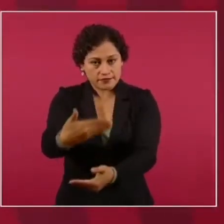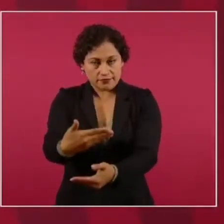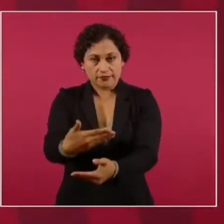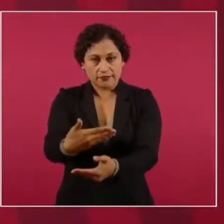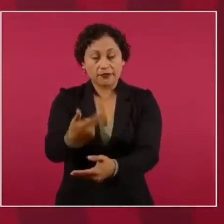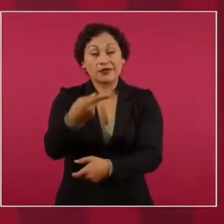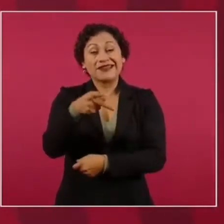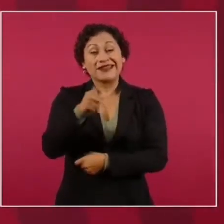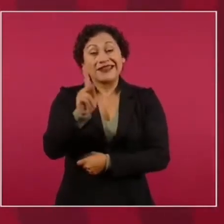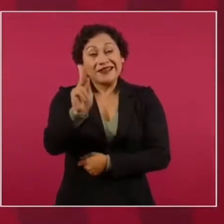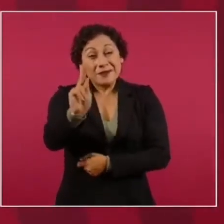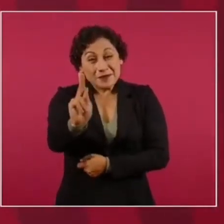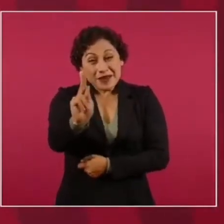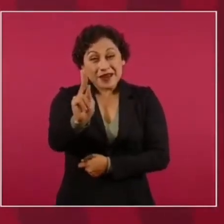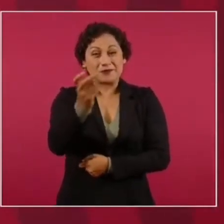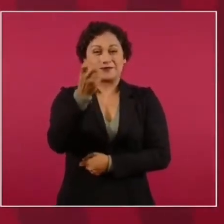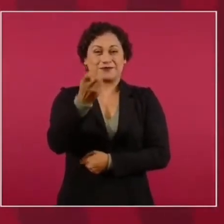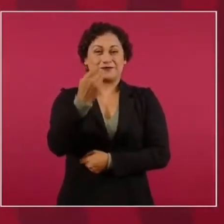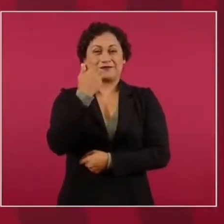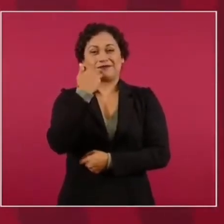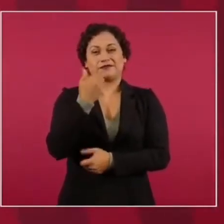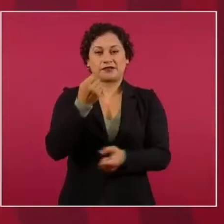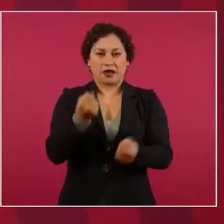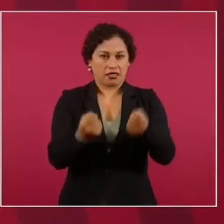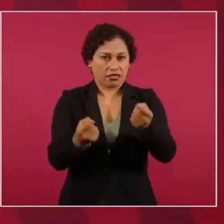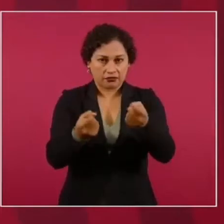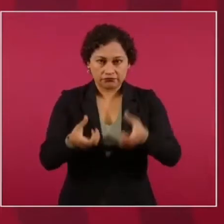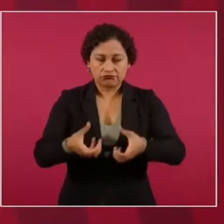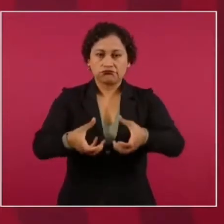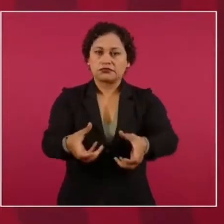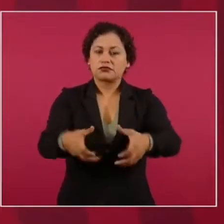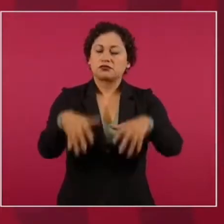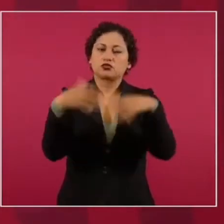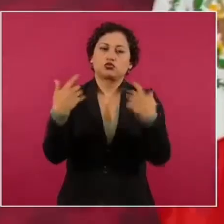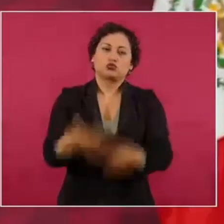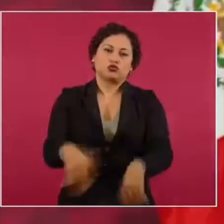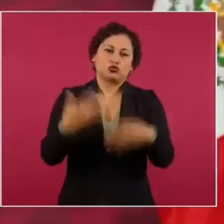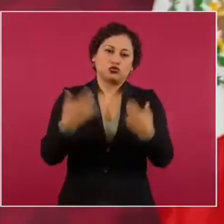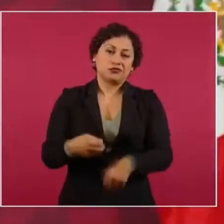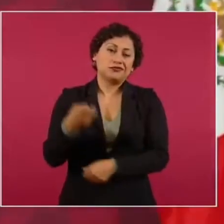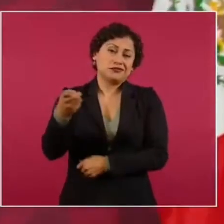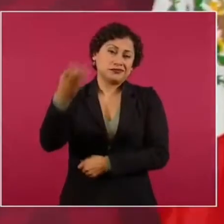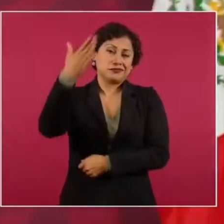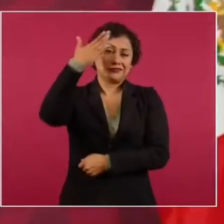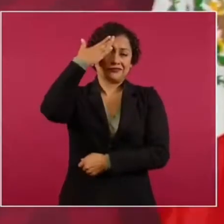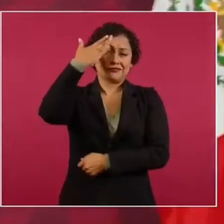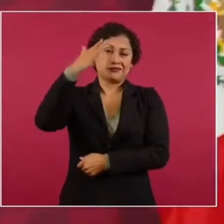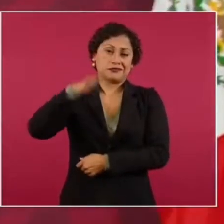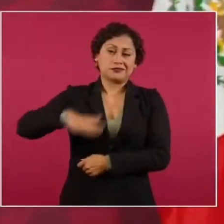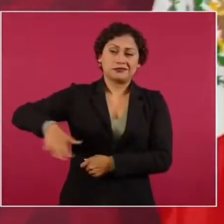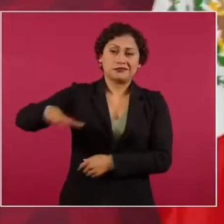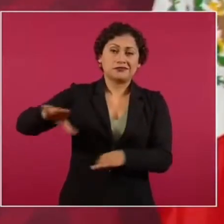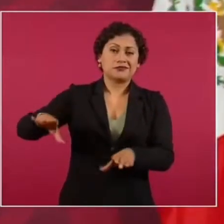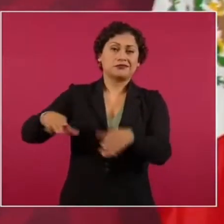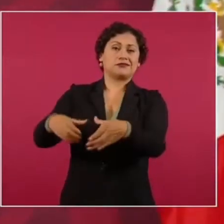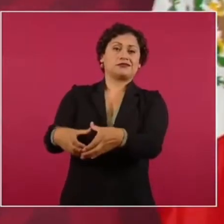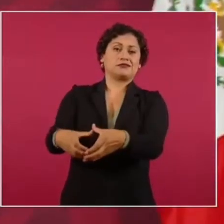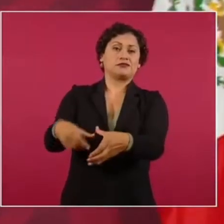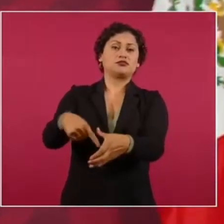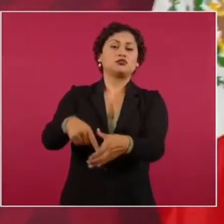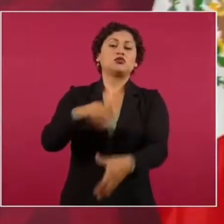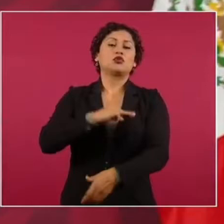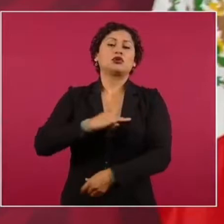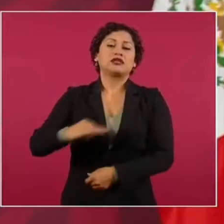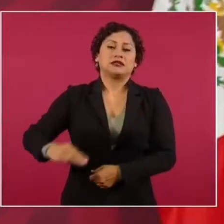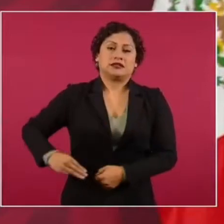que tiene que ver con baches ya es un asunto de la autoridad local, o sea, de